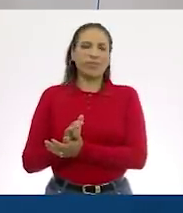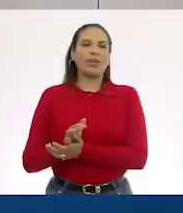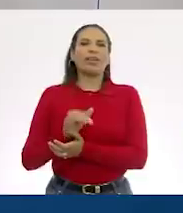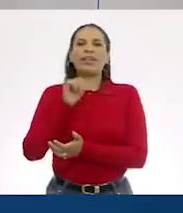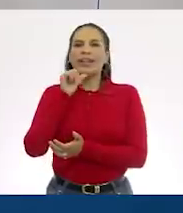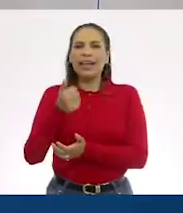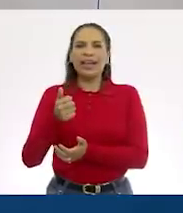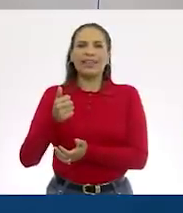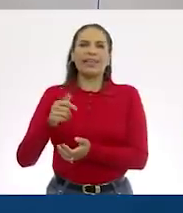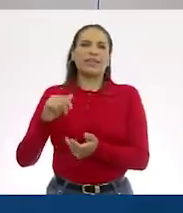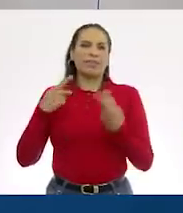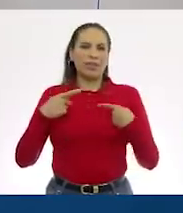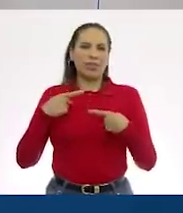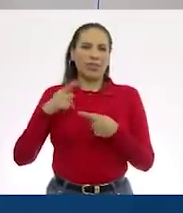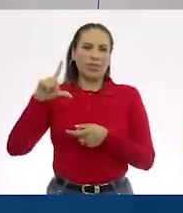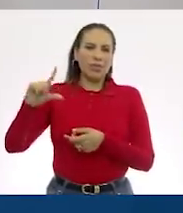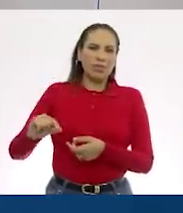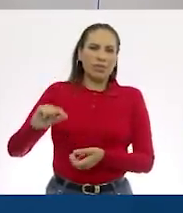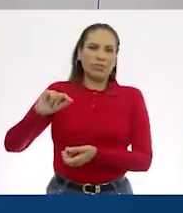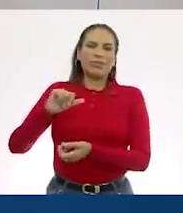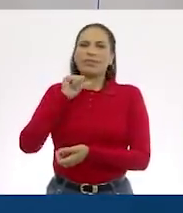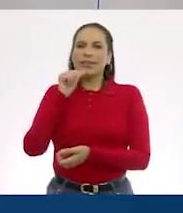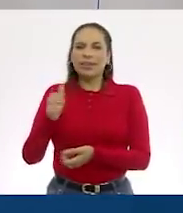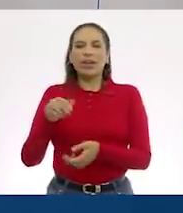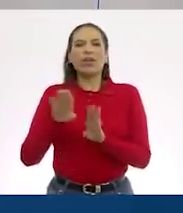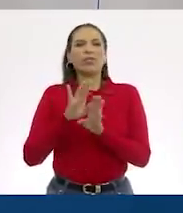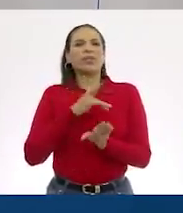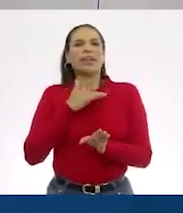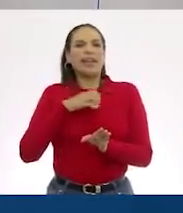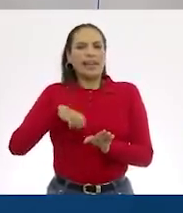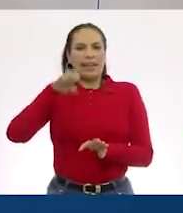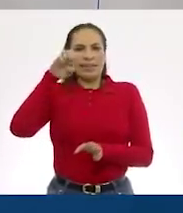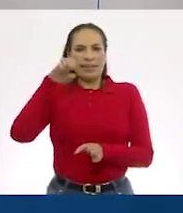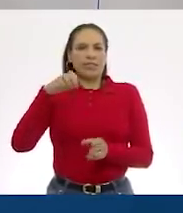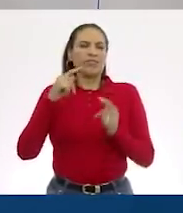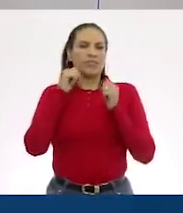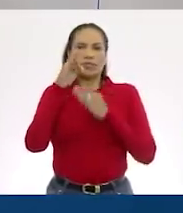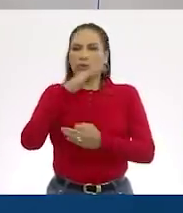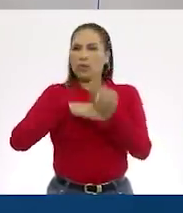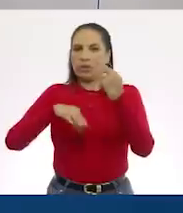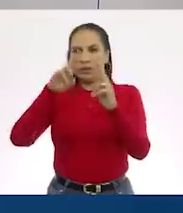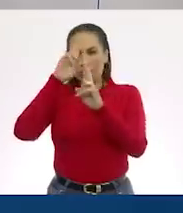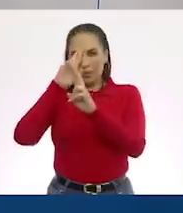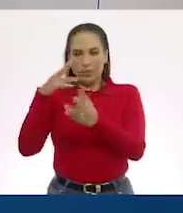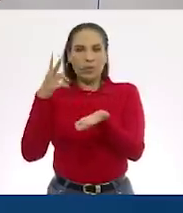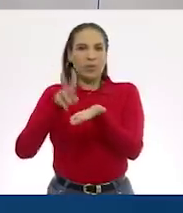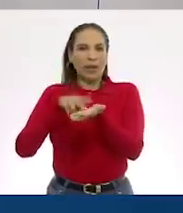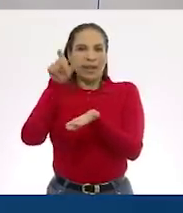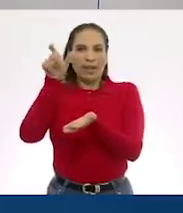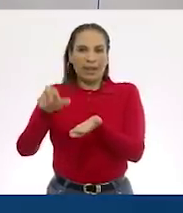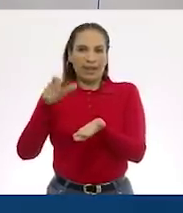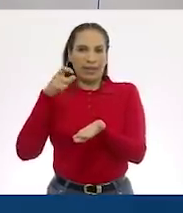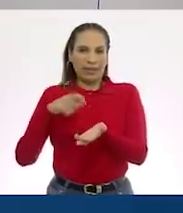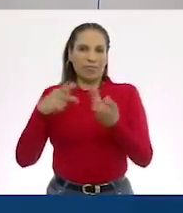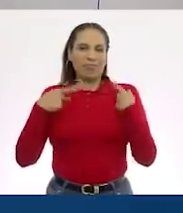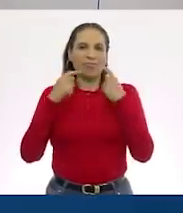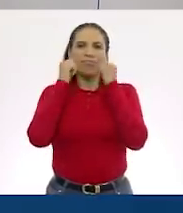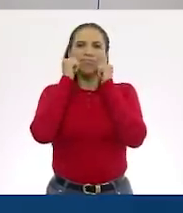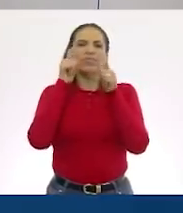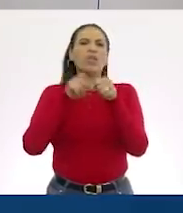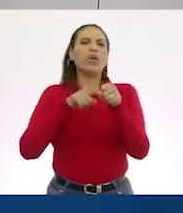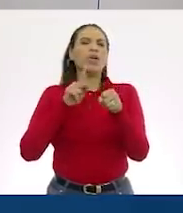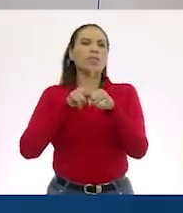alguien. Sin importar la edad que tengamos, todos merecemos dignidad y respeto, sin importar nuestro color de